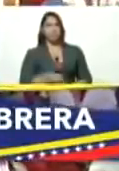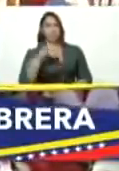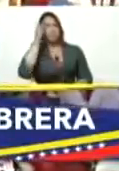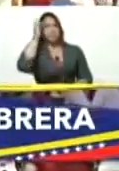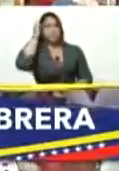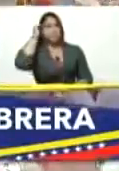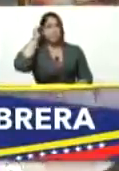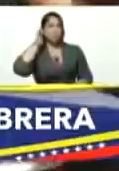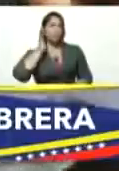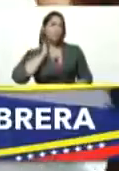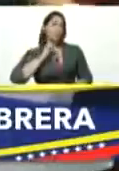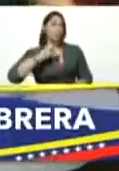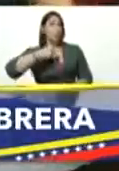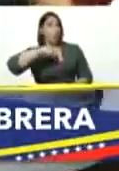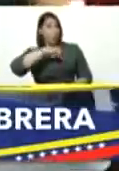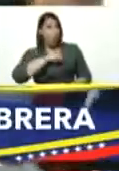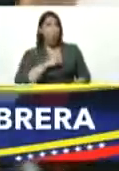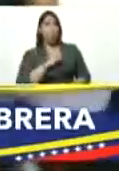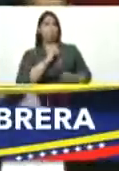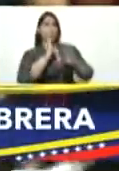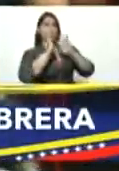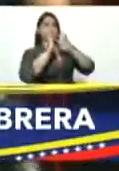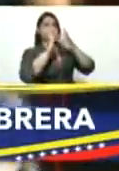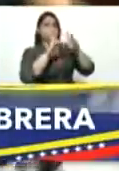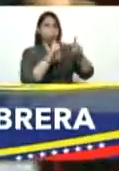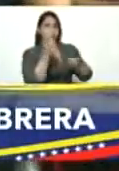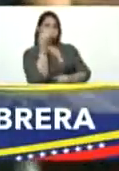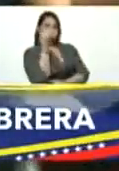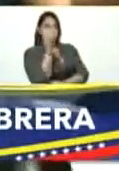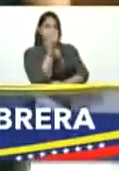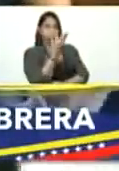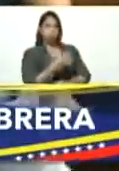hemos planteado este congreso